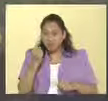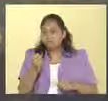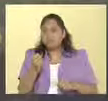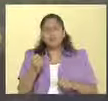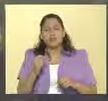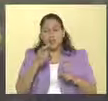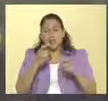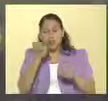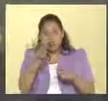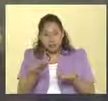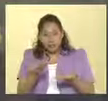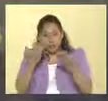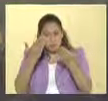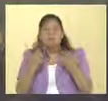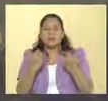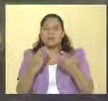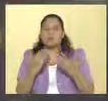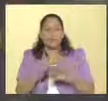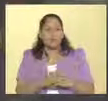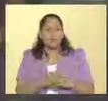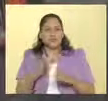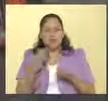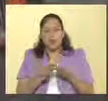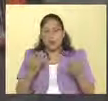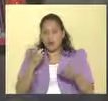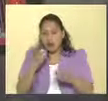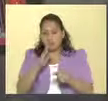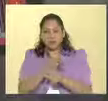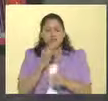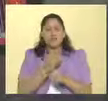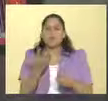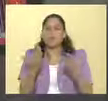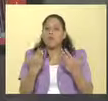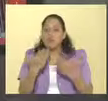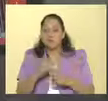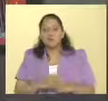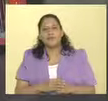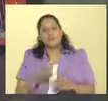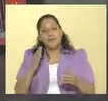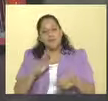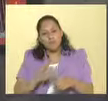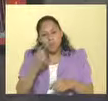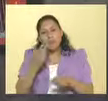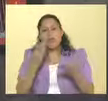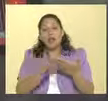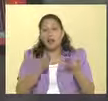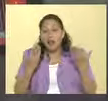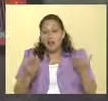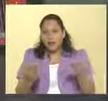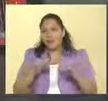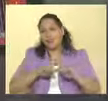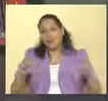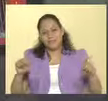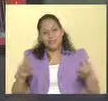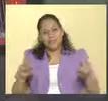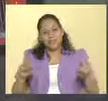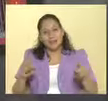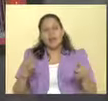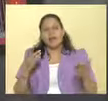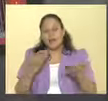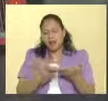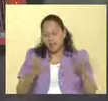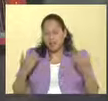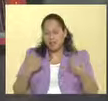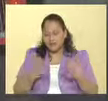de crecimiento económico suficiente. Y entonces hoy tenemos un fenómeno pues, que con razón hace